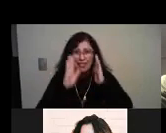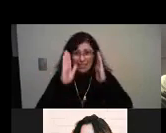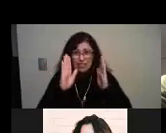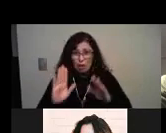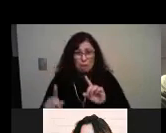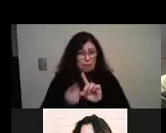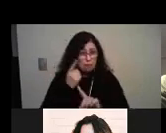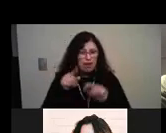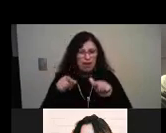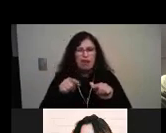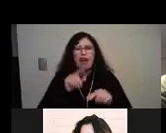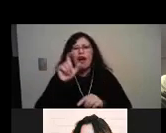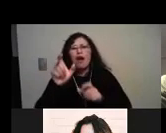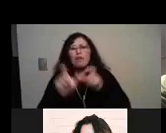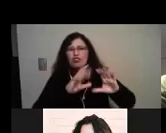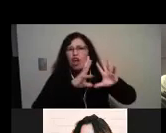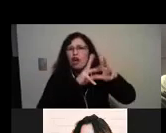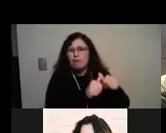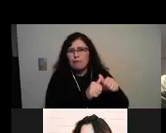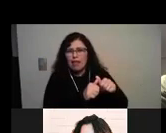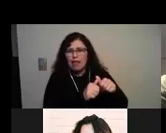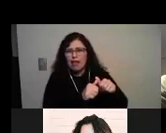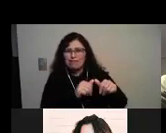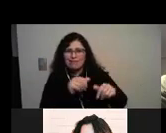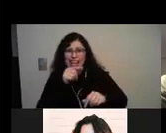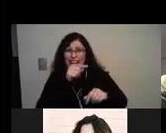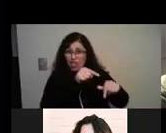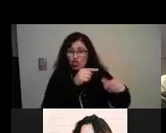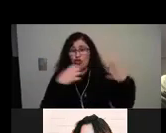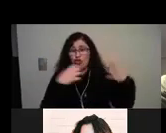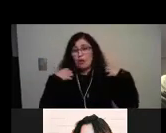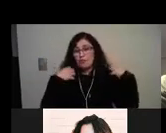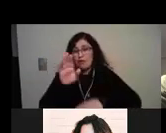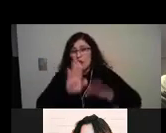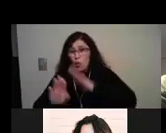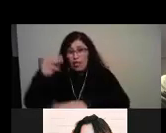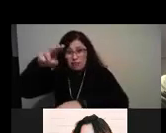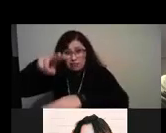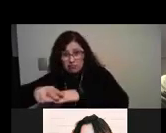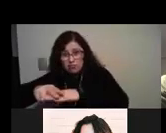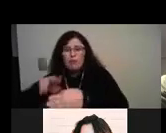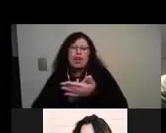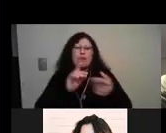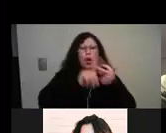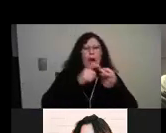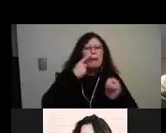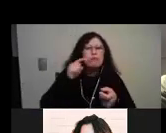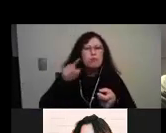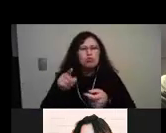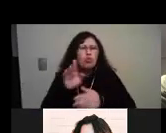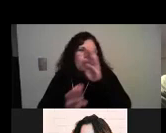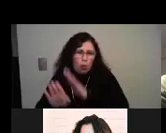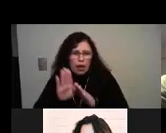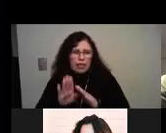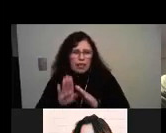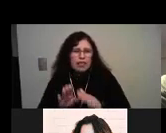a las personas que tienen el rol de cuidador, ¿ya? Por ejemplo, esposos que cuidan a la señora, señores que cuidan al esposo,